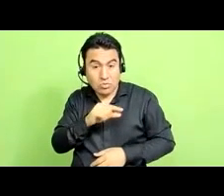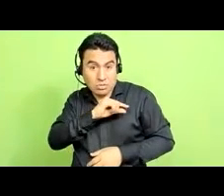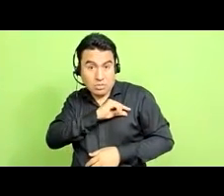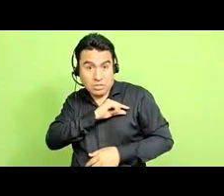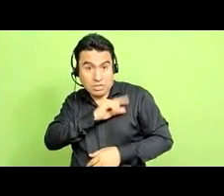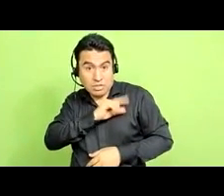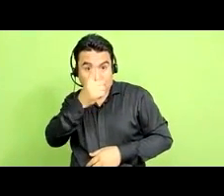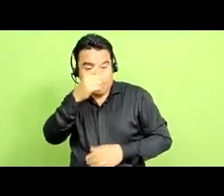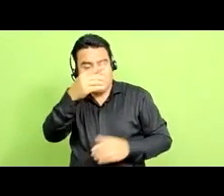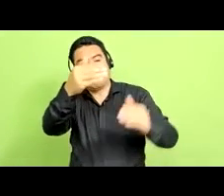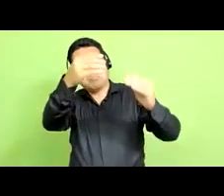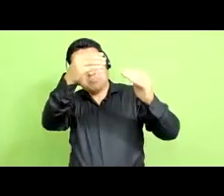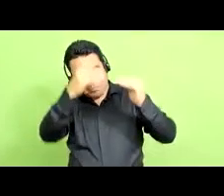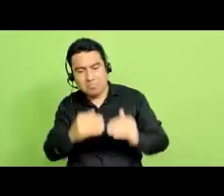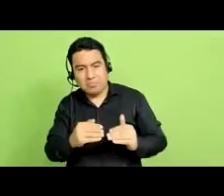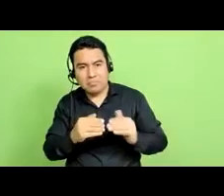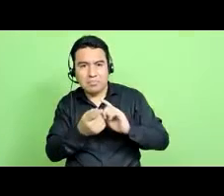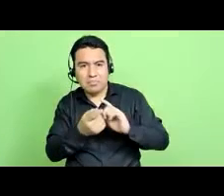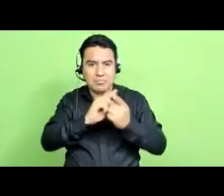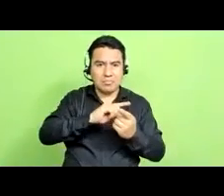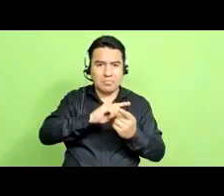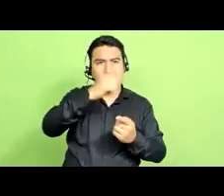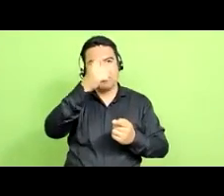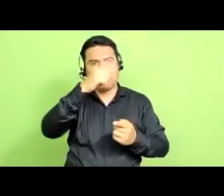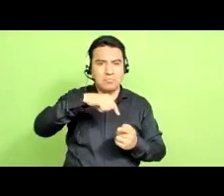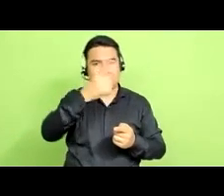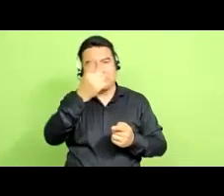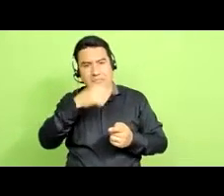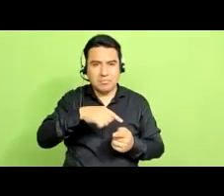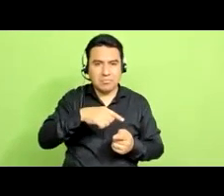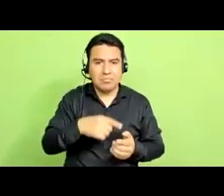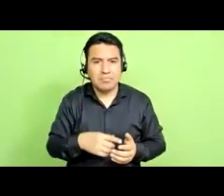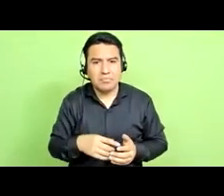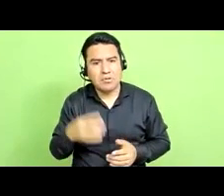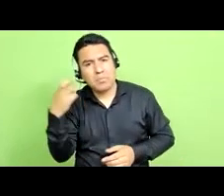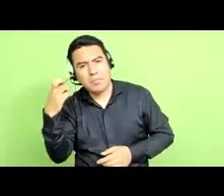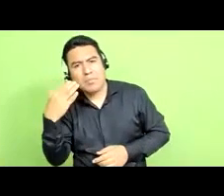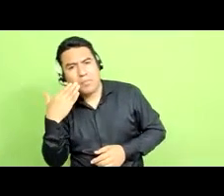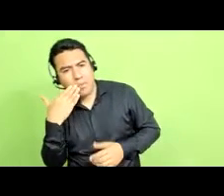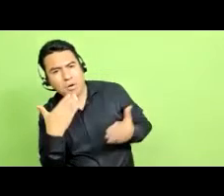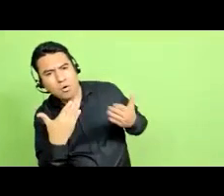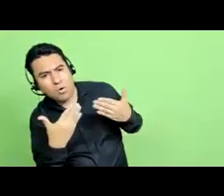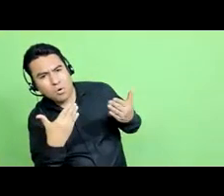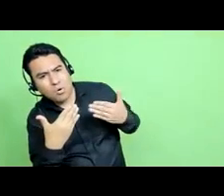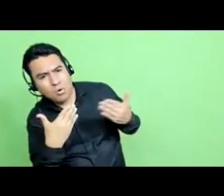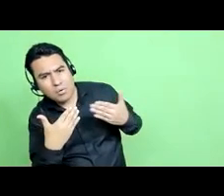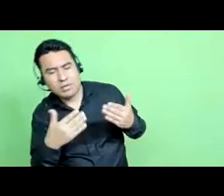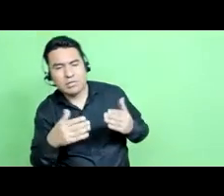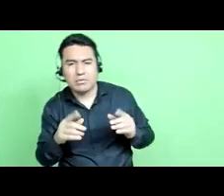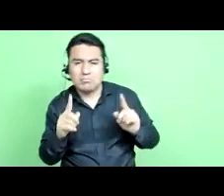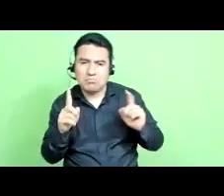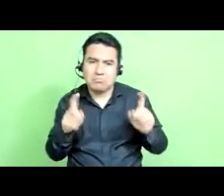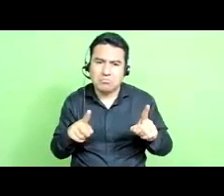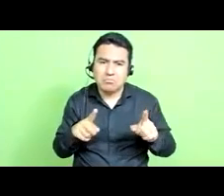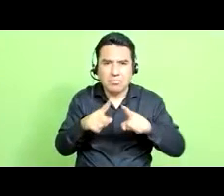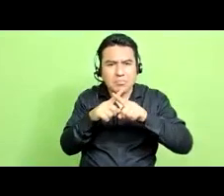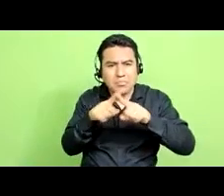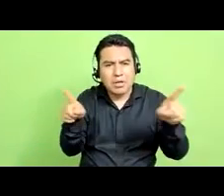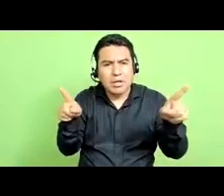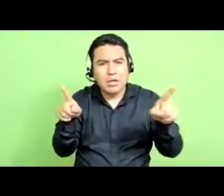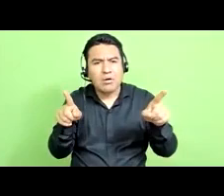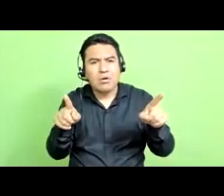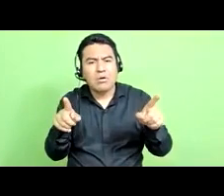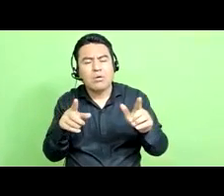primer piso porque lo consideran al estudiante no porque hable del padre familia y excelente pero que va a seguir ocurriendo